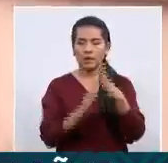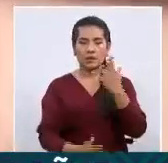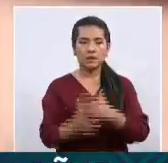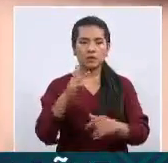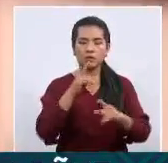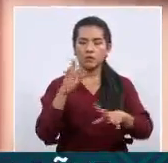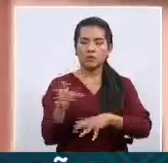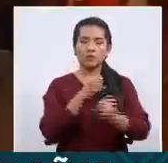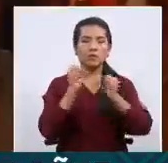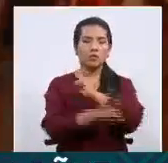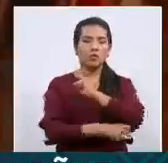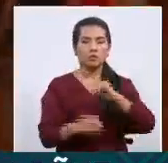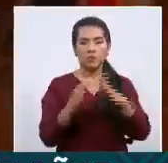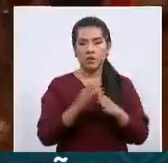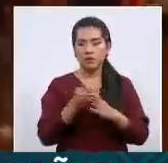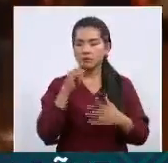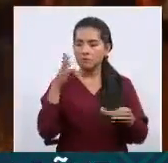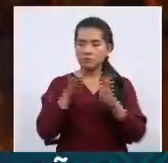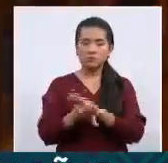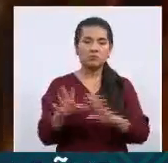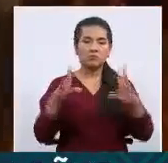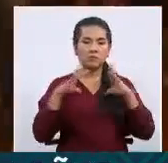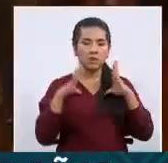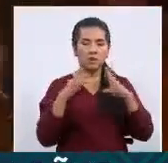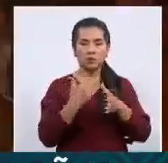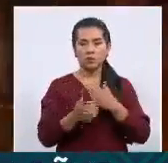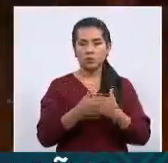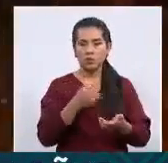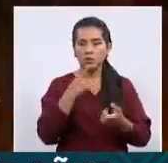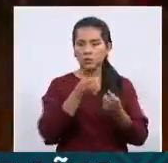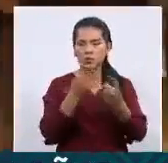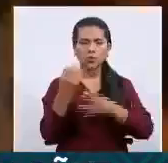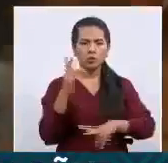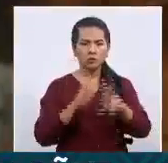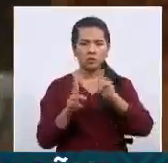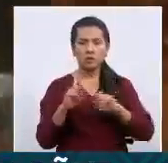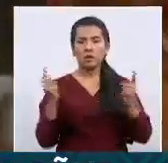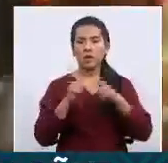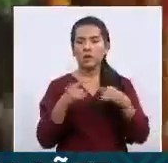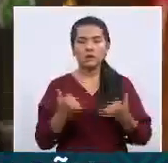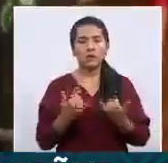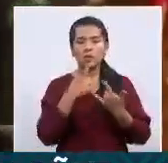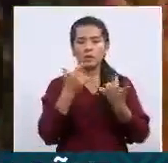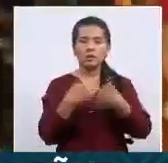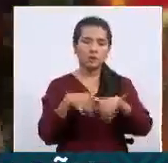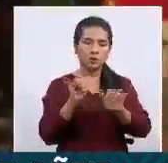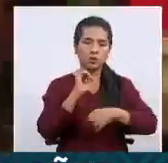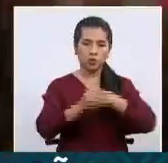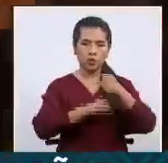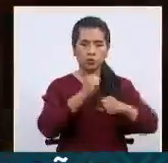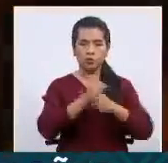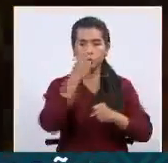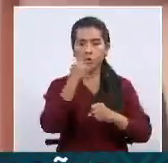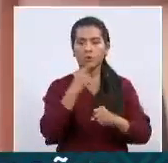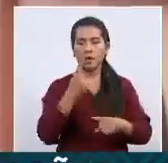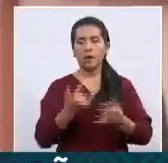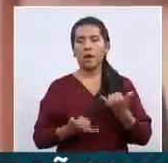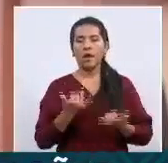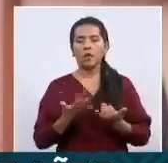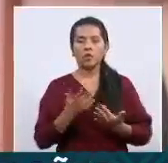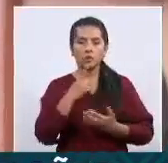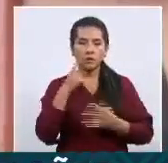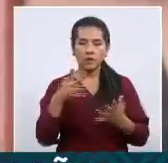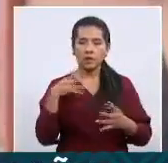sido asaltados, se han entrado a las casas, tantas personas que todavía hasta ahora sufren algunas secuelas de